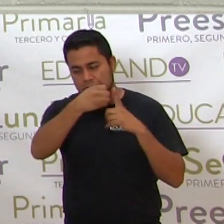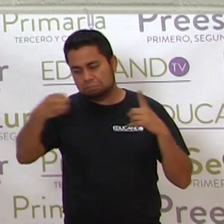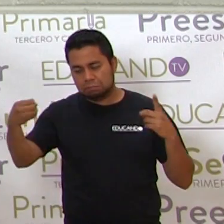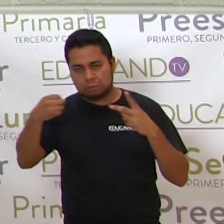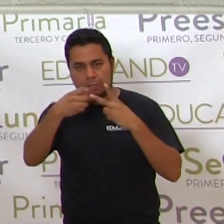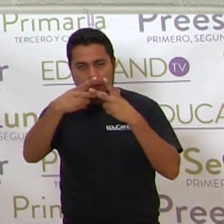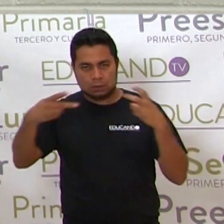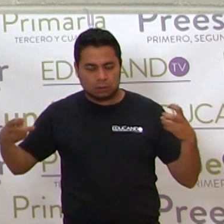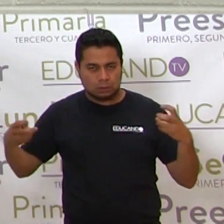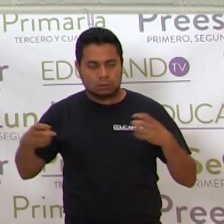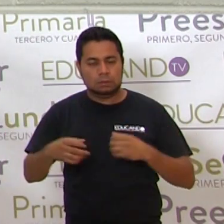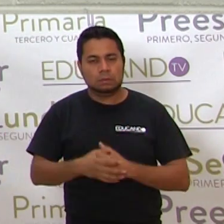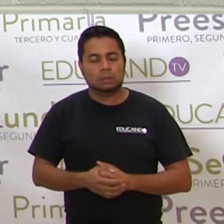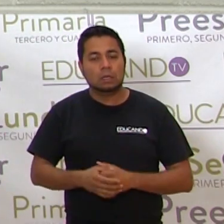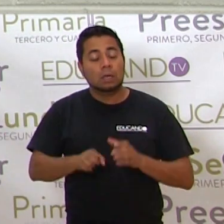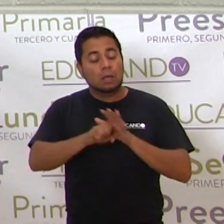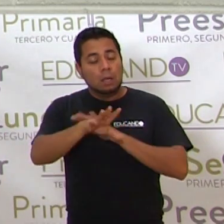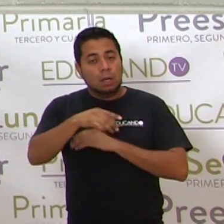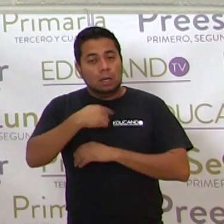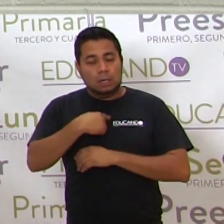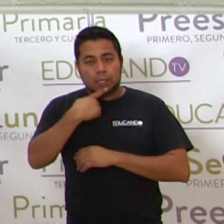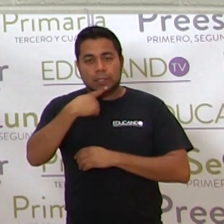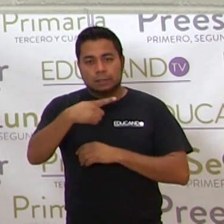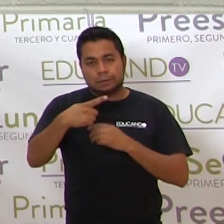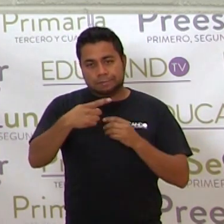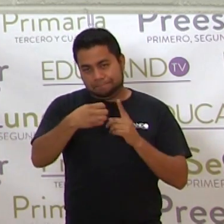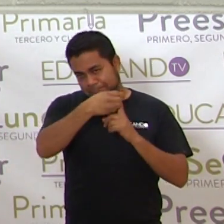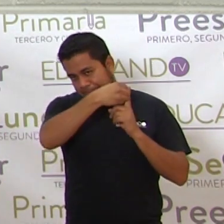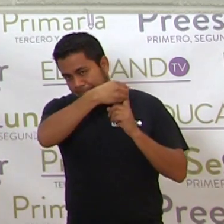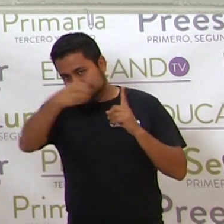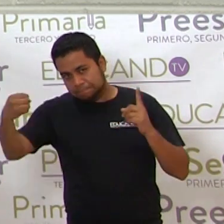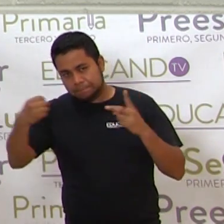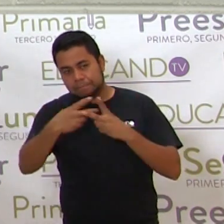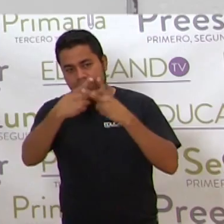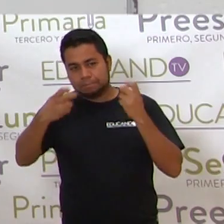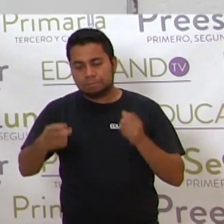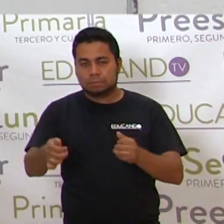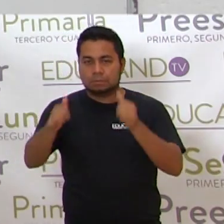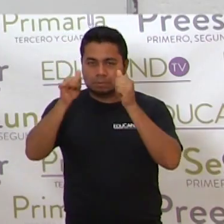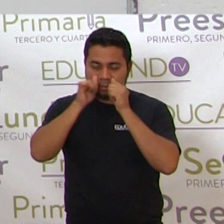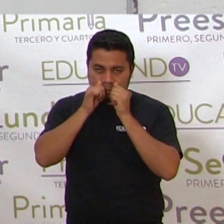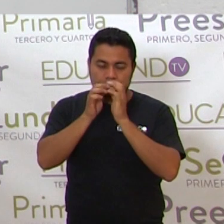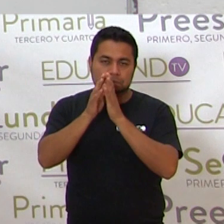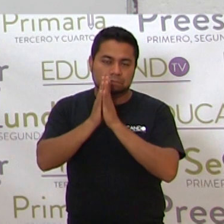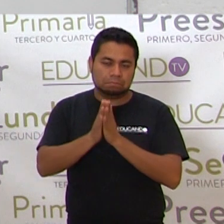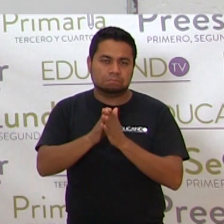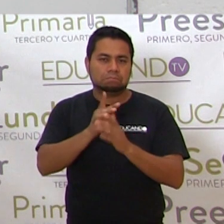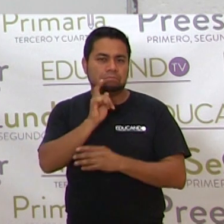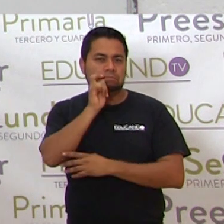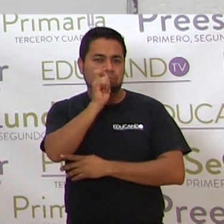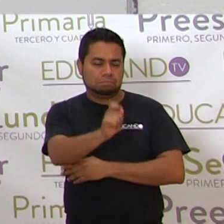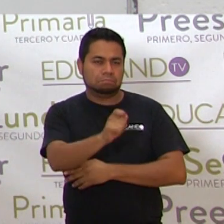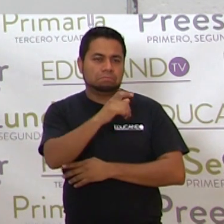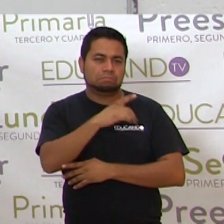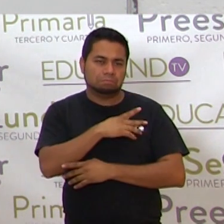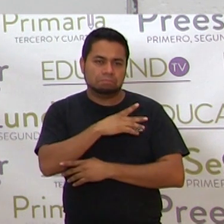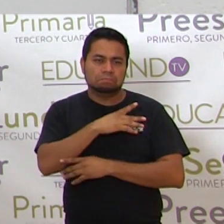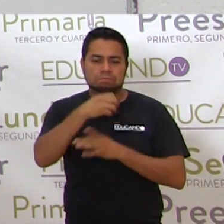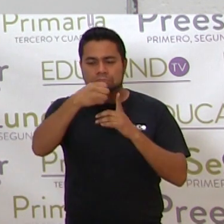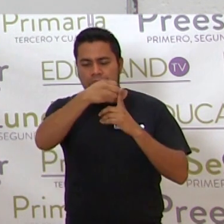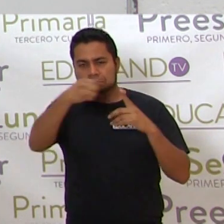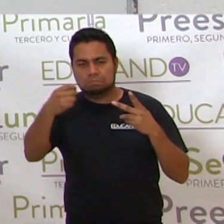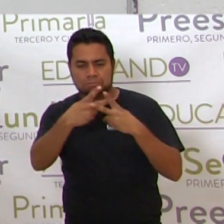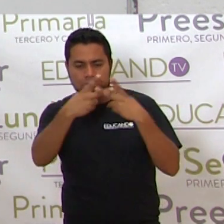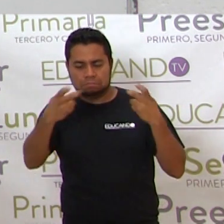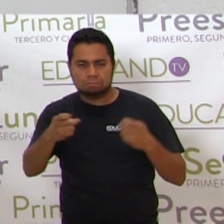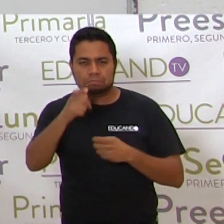¿Bien? Y cuando hablamos de las frases adjetivas, mucha atención niños y niñas, son aquellas frases que van